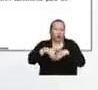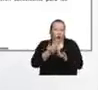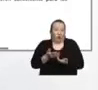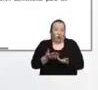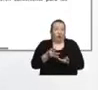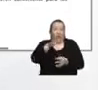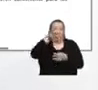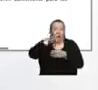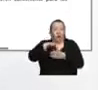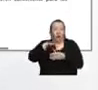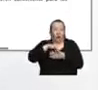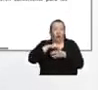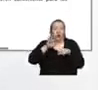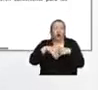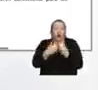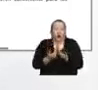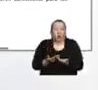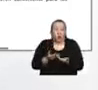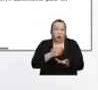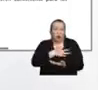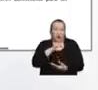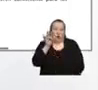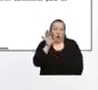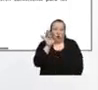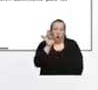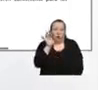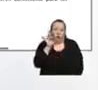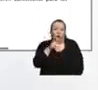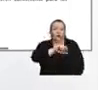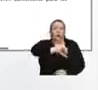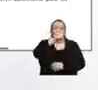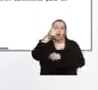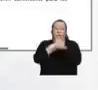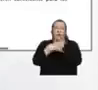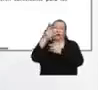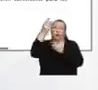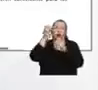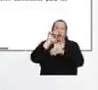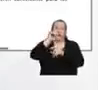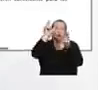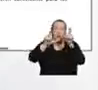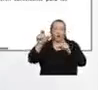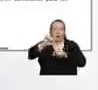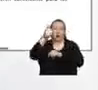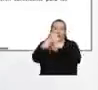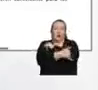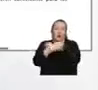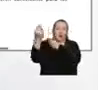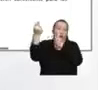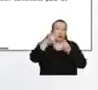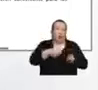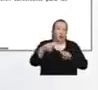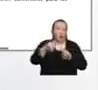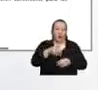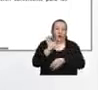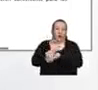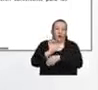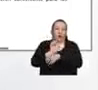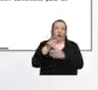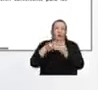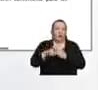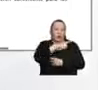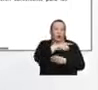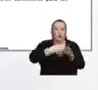así cuando con tanto dolor usted emana psuv y esfuerzo humano a su remesa porque entendamos no es que no pasó nada sacar una plata del país su plata no